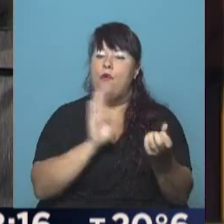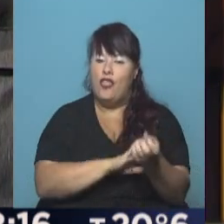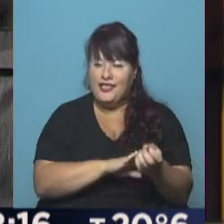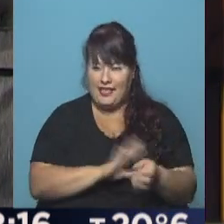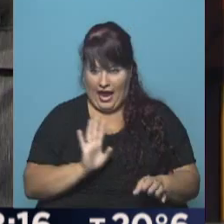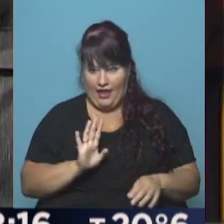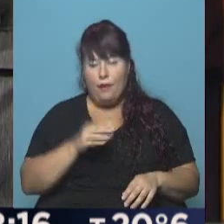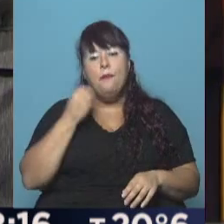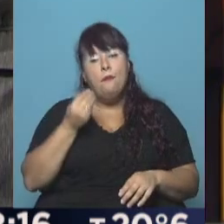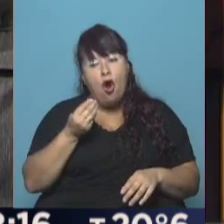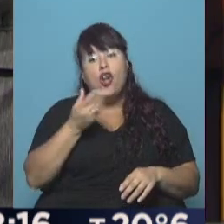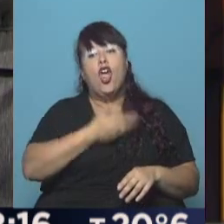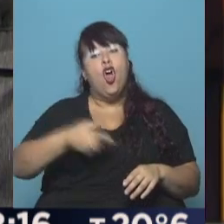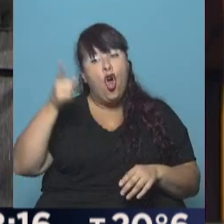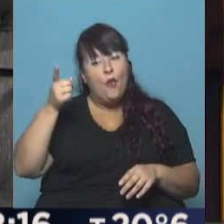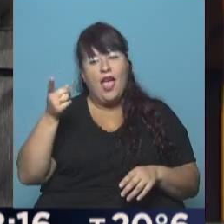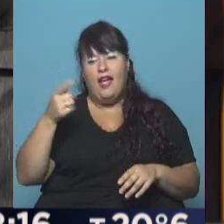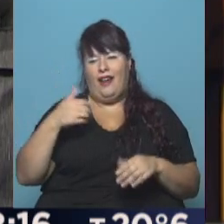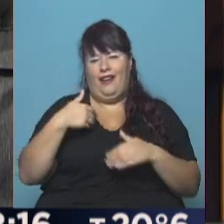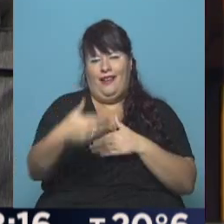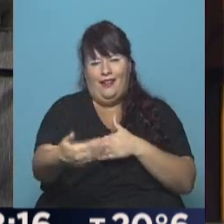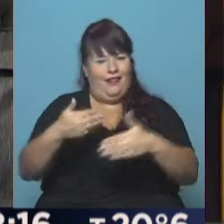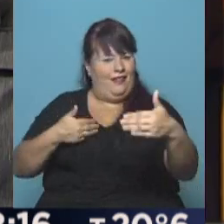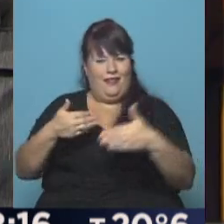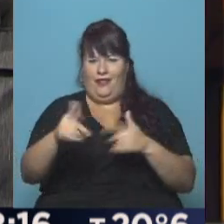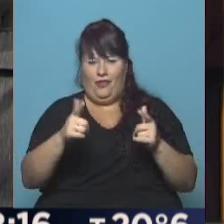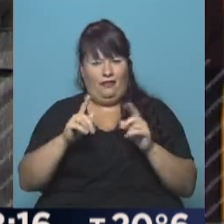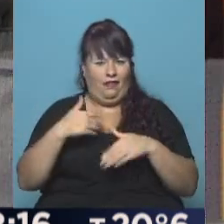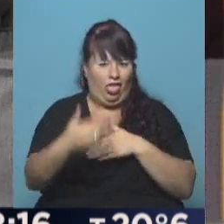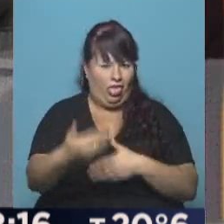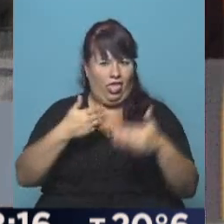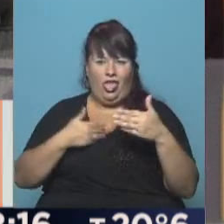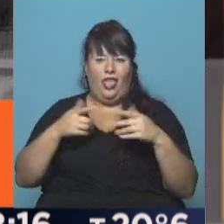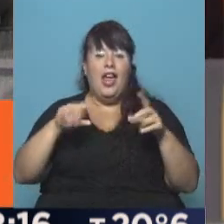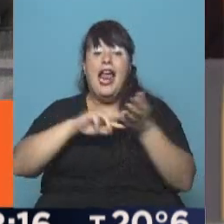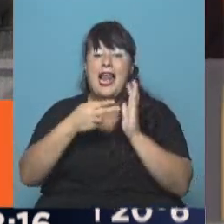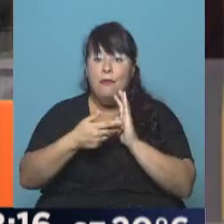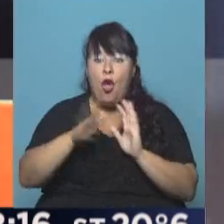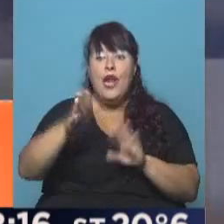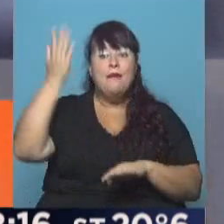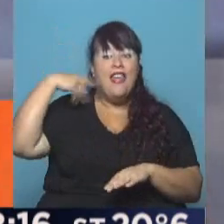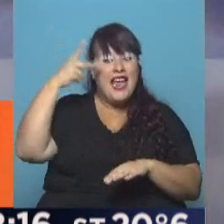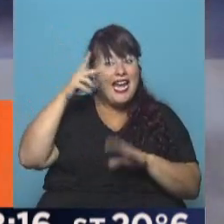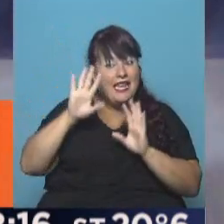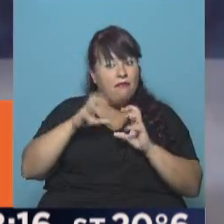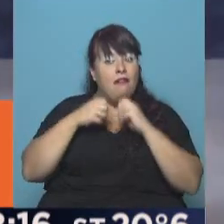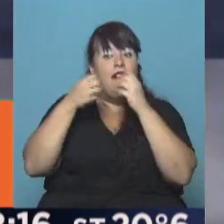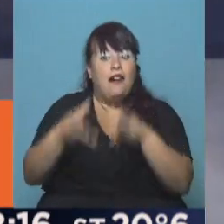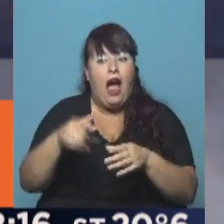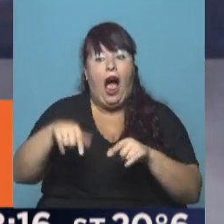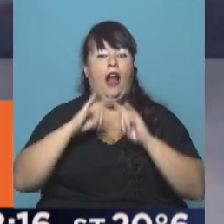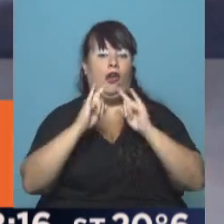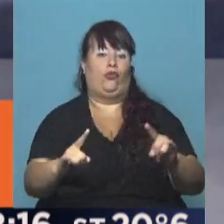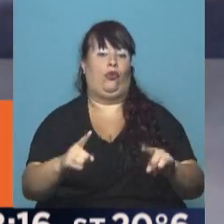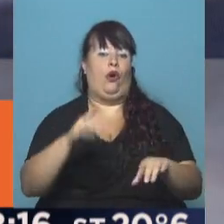izquierda porque hay un gobierno que no va ni para atrás ni para adelante que está descargando la crisis que dejó el kirchnerismo sobre